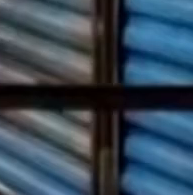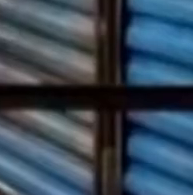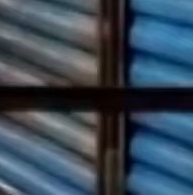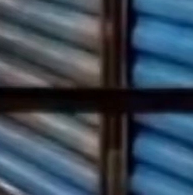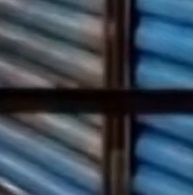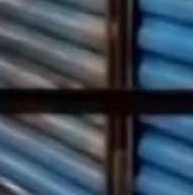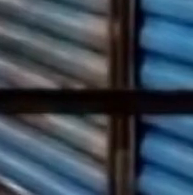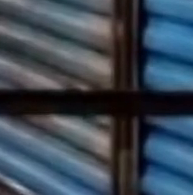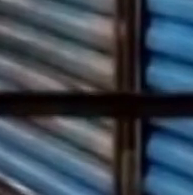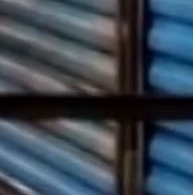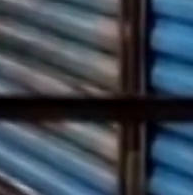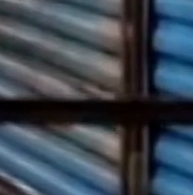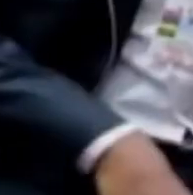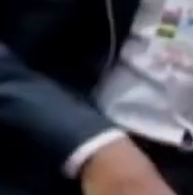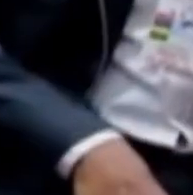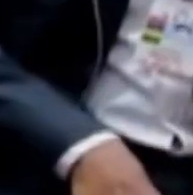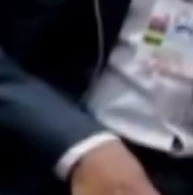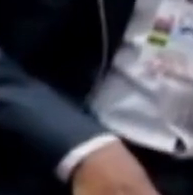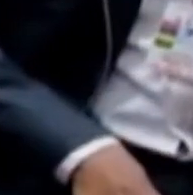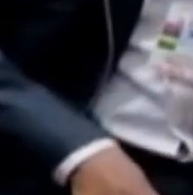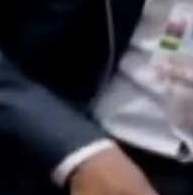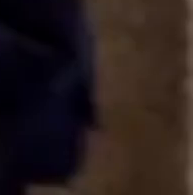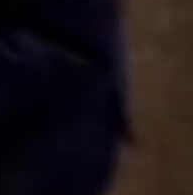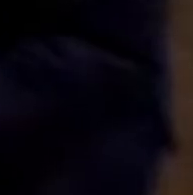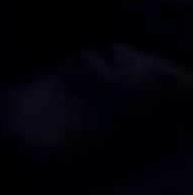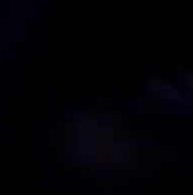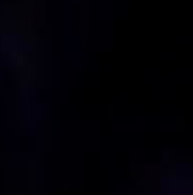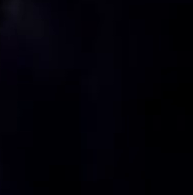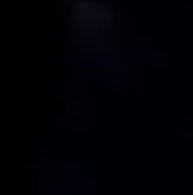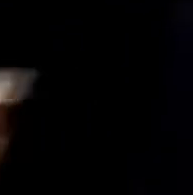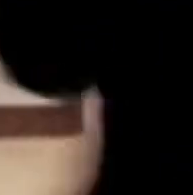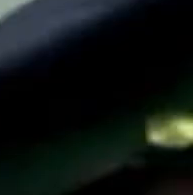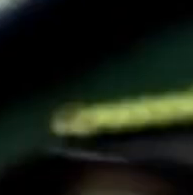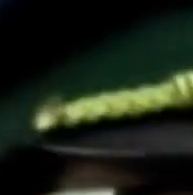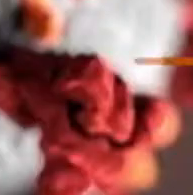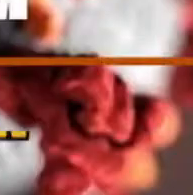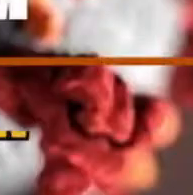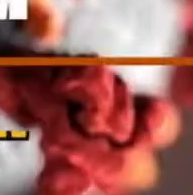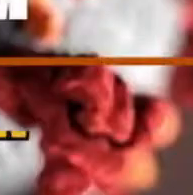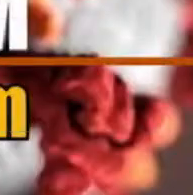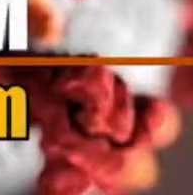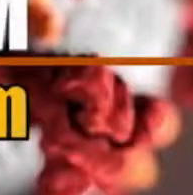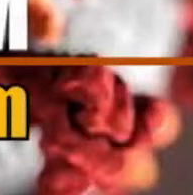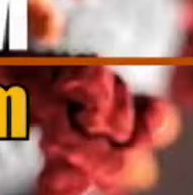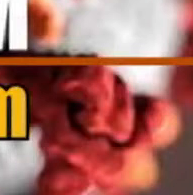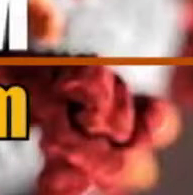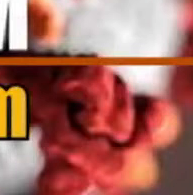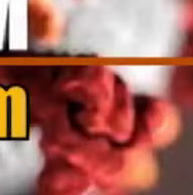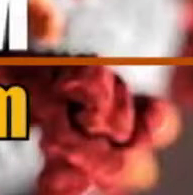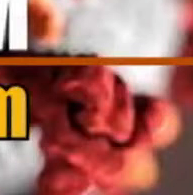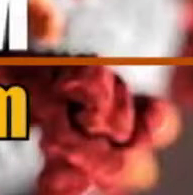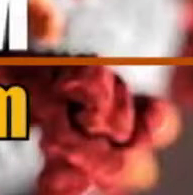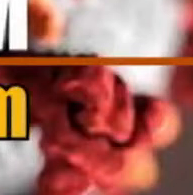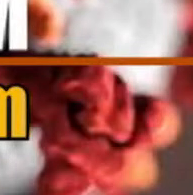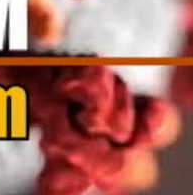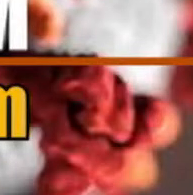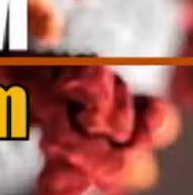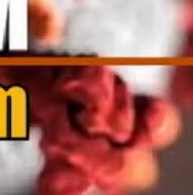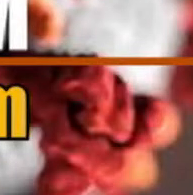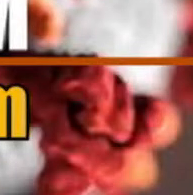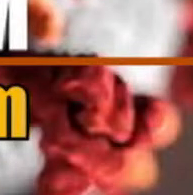sobre la realidad del problema. Coronavirus, la epidemia. De lunes a viernes a las 6 de la